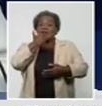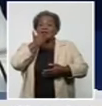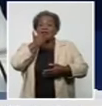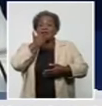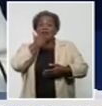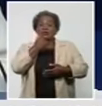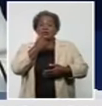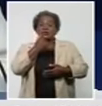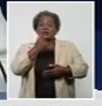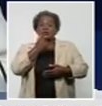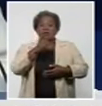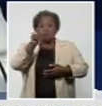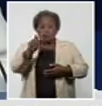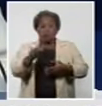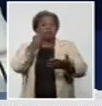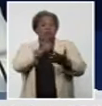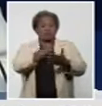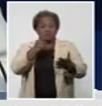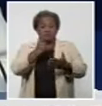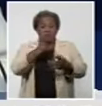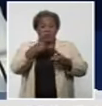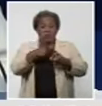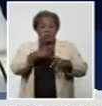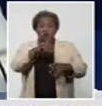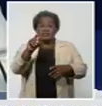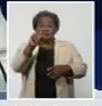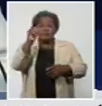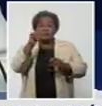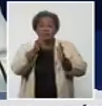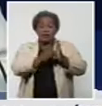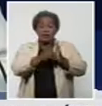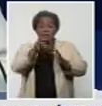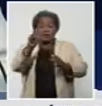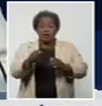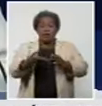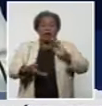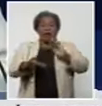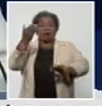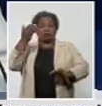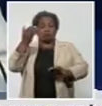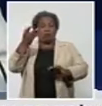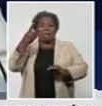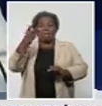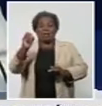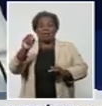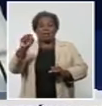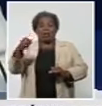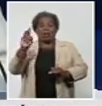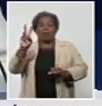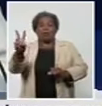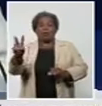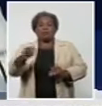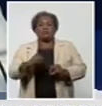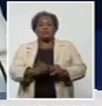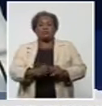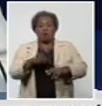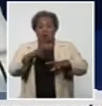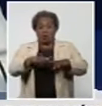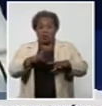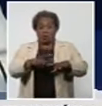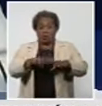de casos confirmados por 100.000 habitantes más alta, de 20,2. La Habana en